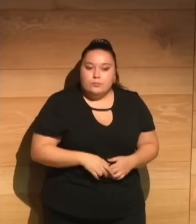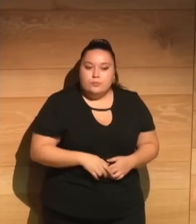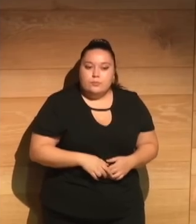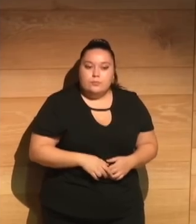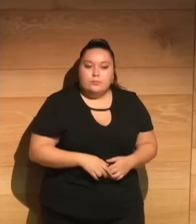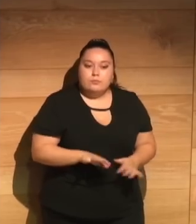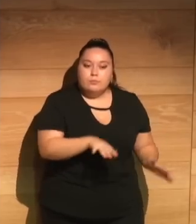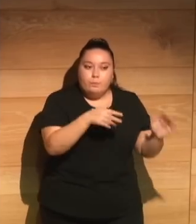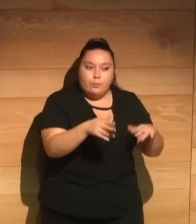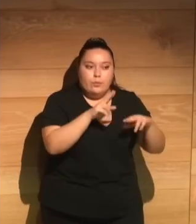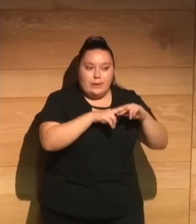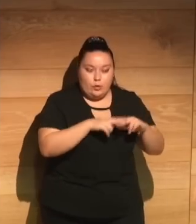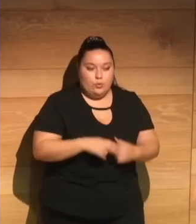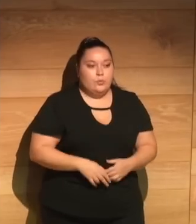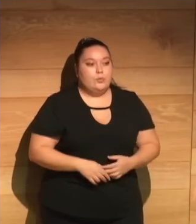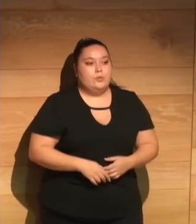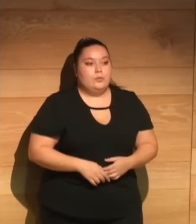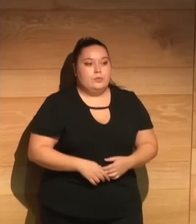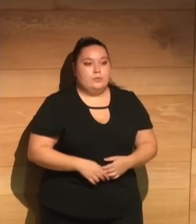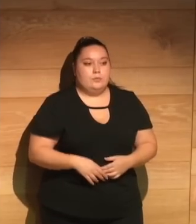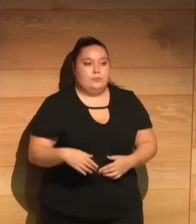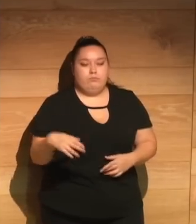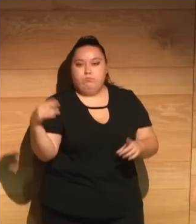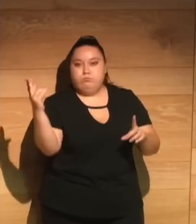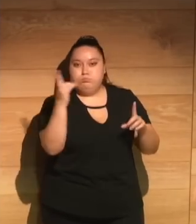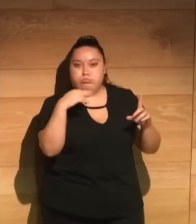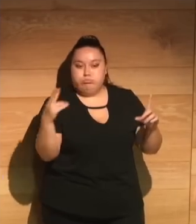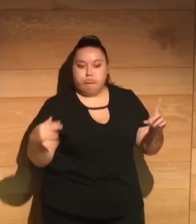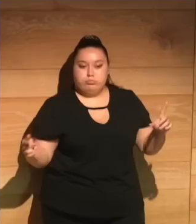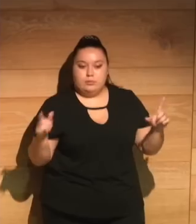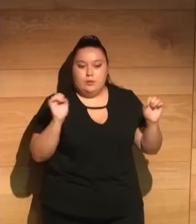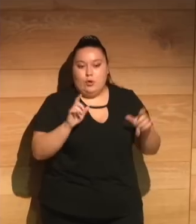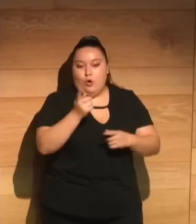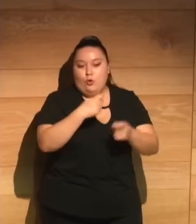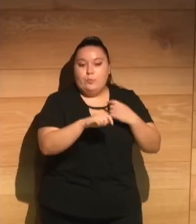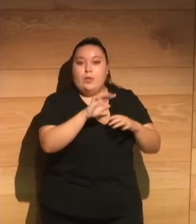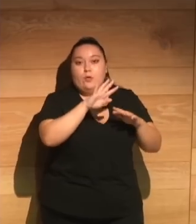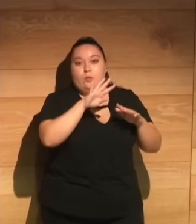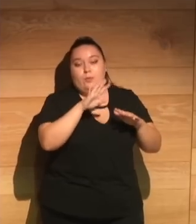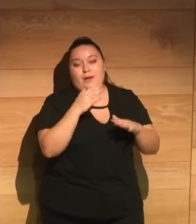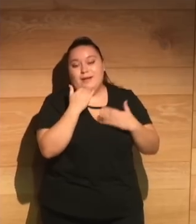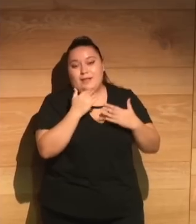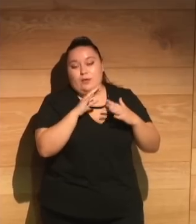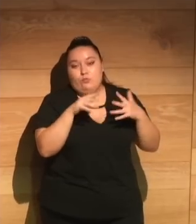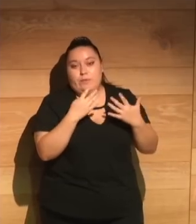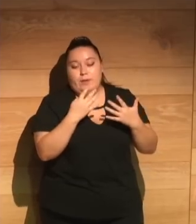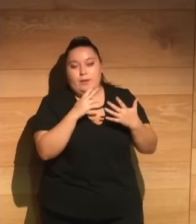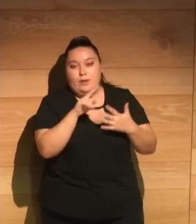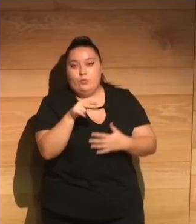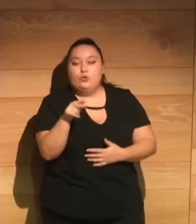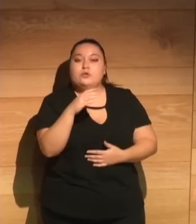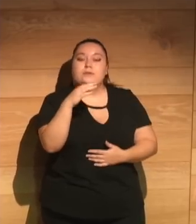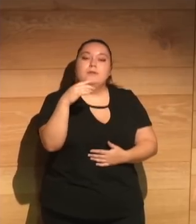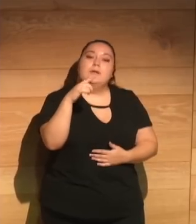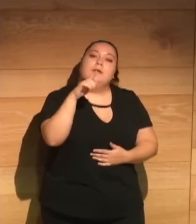Él puso Betún de Judea. Sí, tenía muchísimo pintura, Betún de Judea. Lo había comprado en Leroy Merlin, 9 pavos. Sí. Le había costado. Gris antracita. En